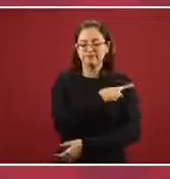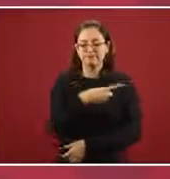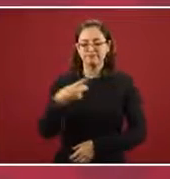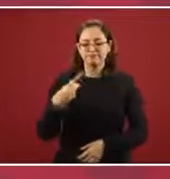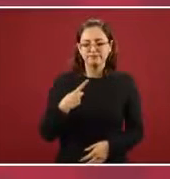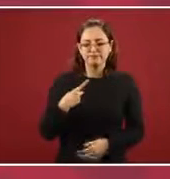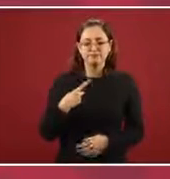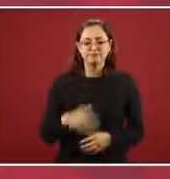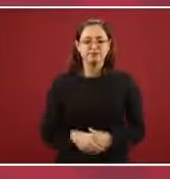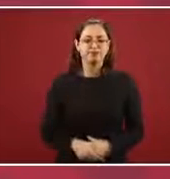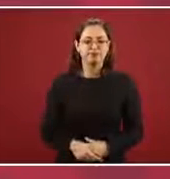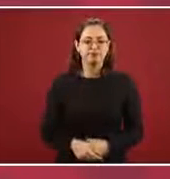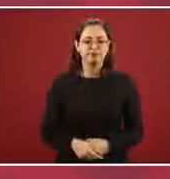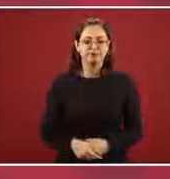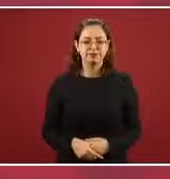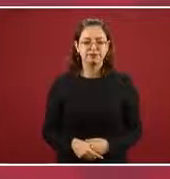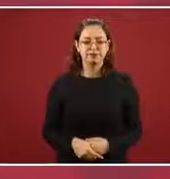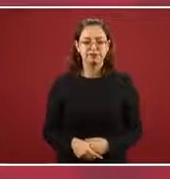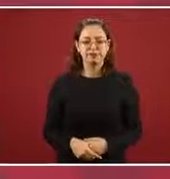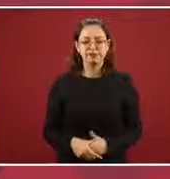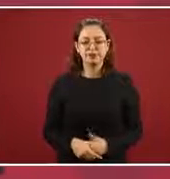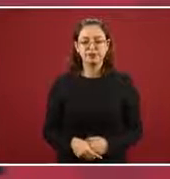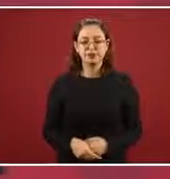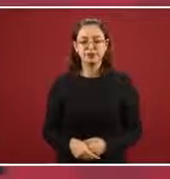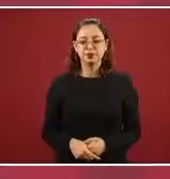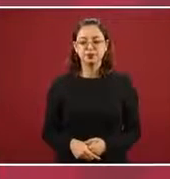Ahora que celebramos